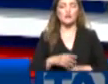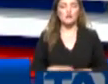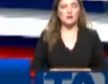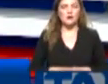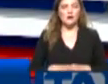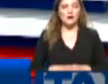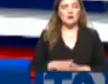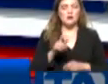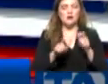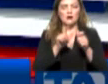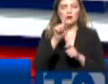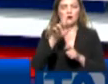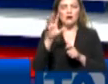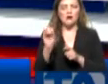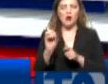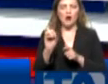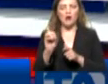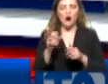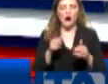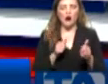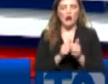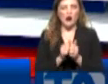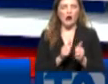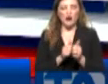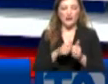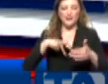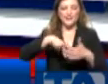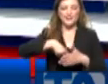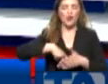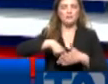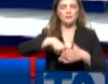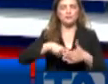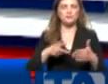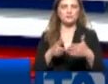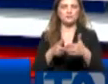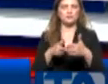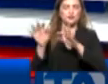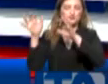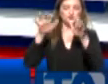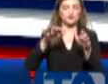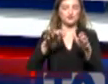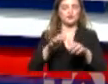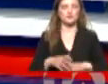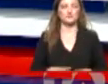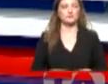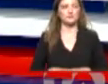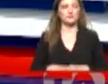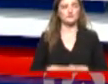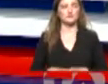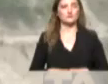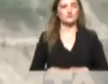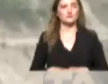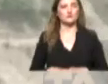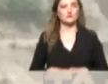menos 150 personas quedaron atrapadas durante 3 días entre los deslizamientos de tierra.